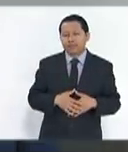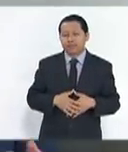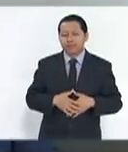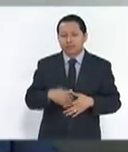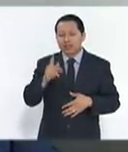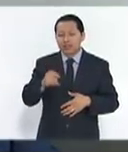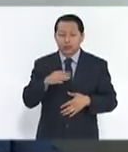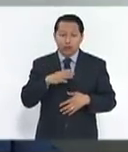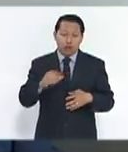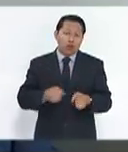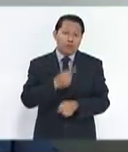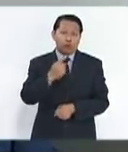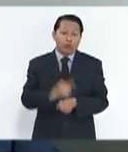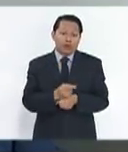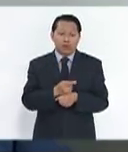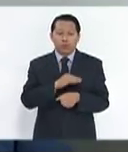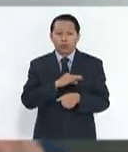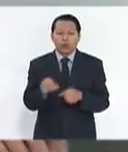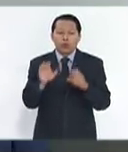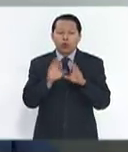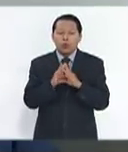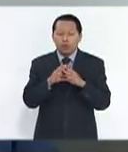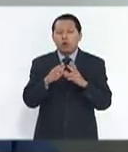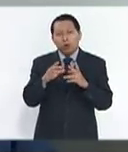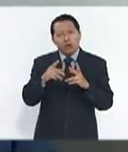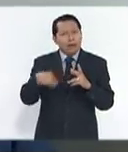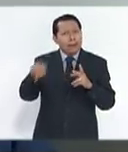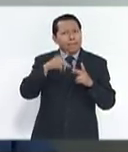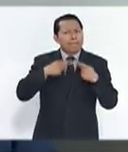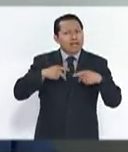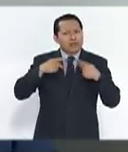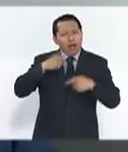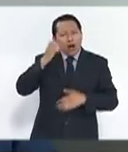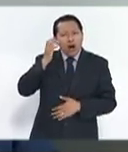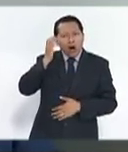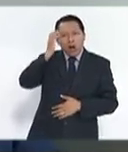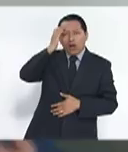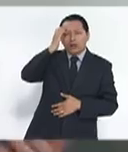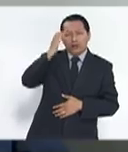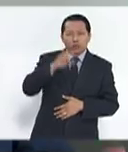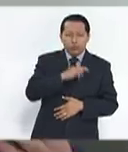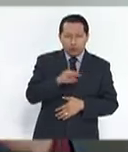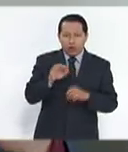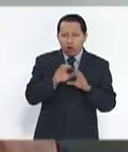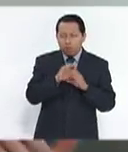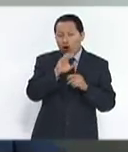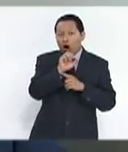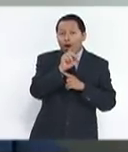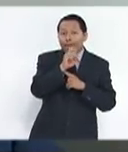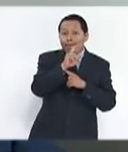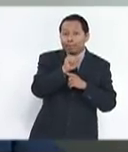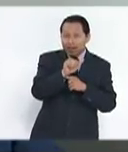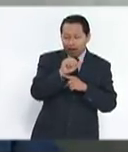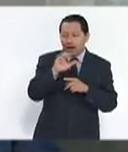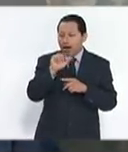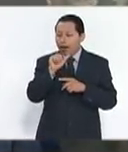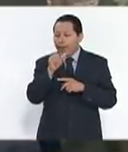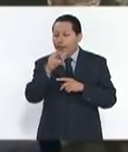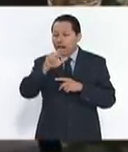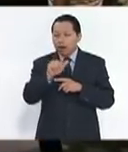Entonces es una oportunidad para que el público conozca, por una parte, la ópera de cámara, una ópera de juventud de